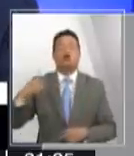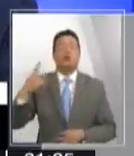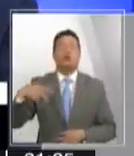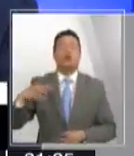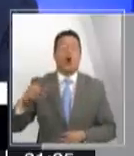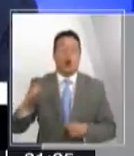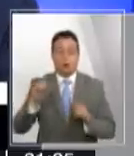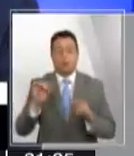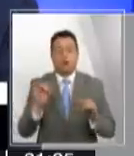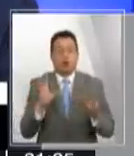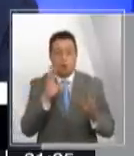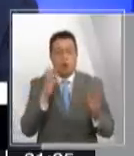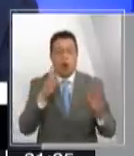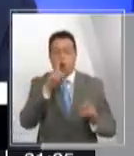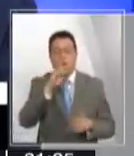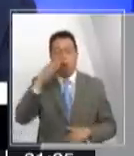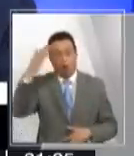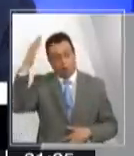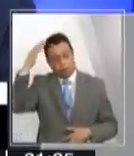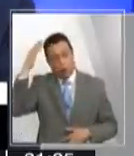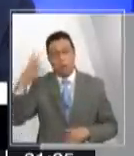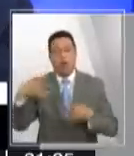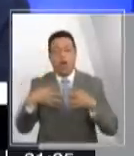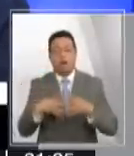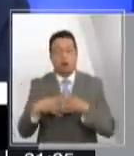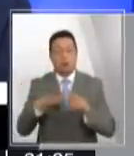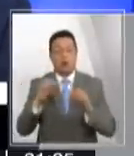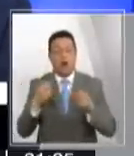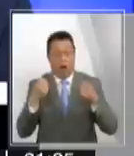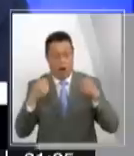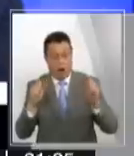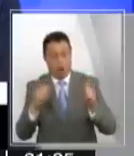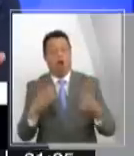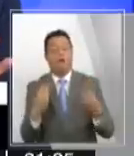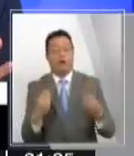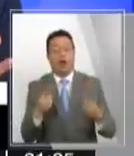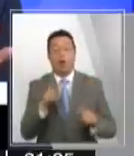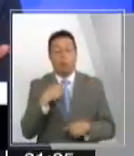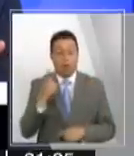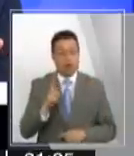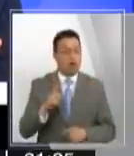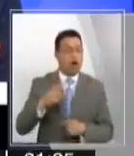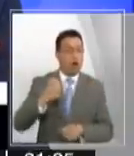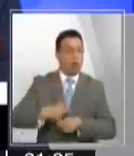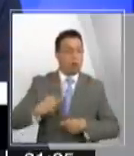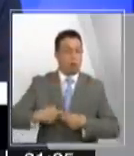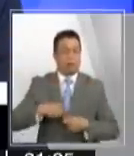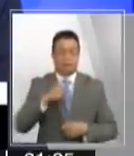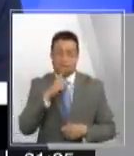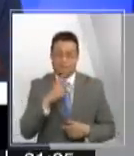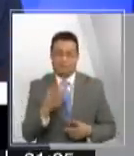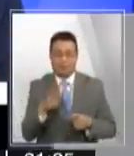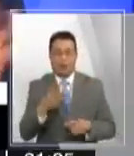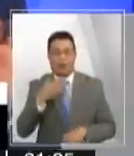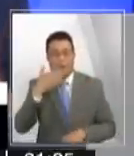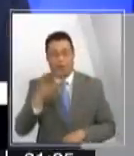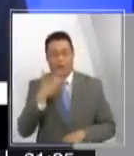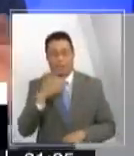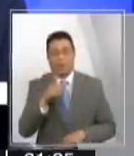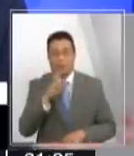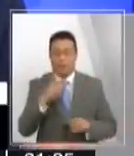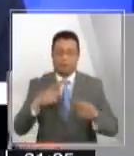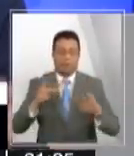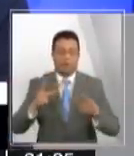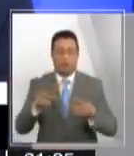un poquitito como Donald Trump. O sea, si gano lo reconozco, si pierdo no lo reconozco. Pero me parece que esa es una declaración disonante